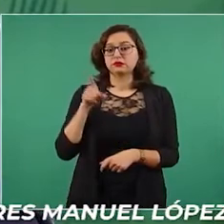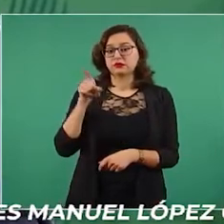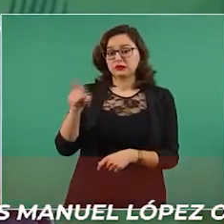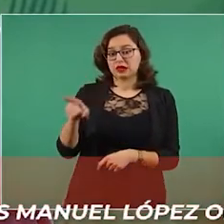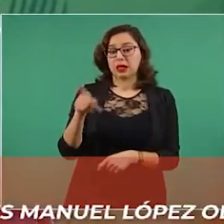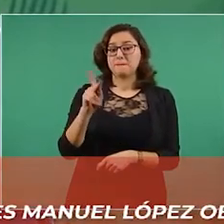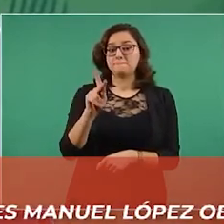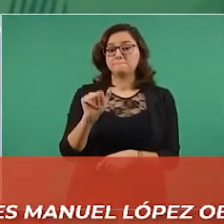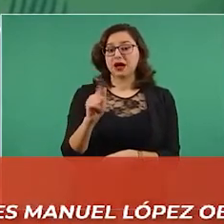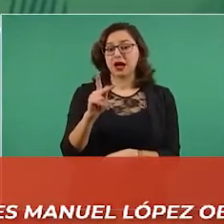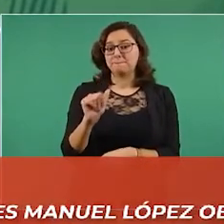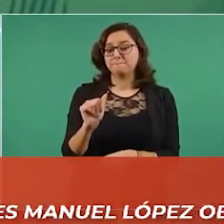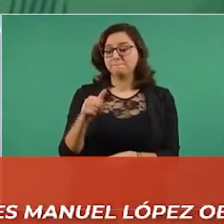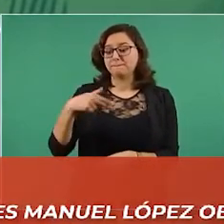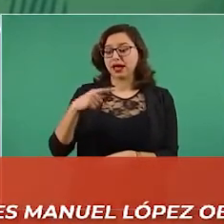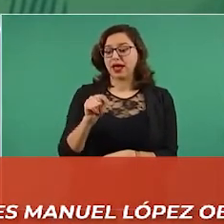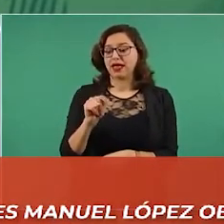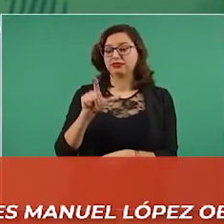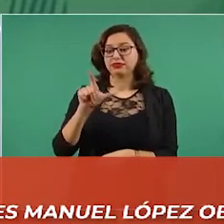de Papantla.